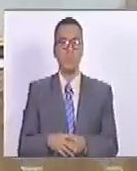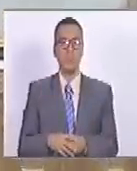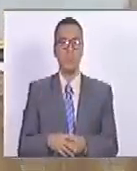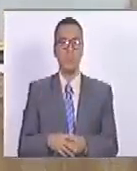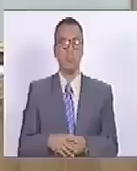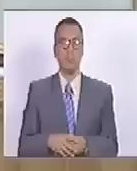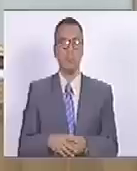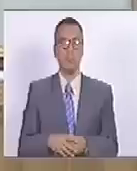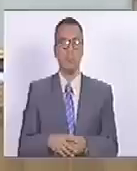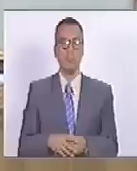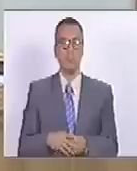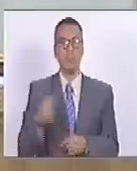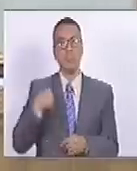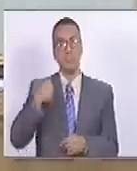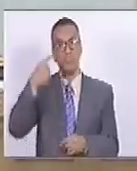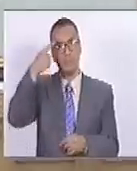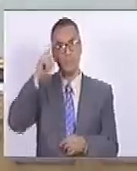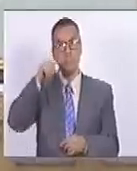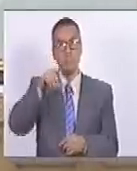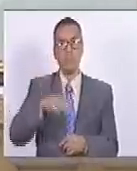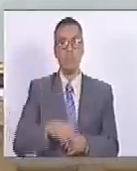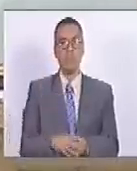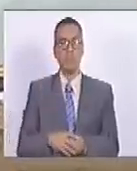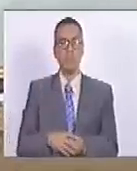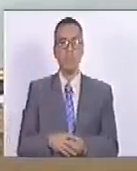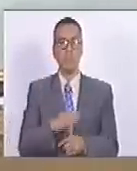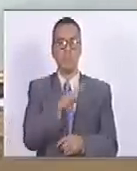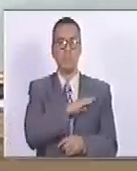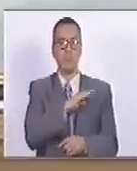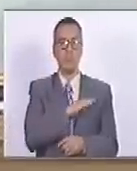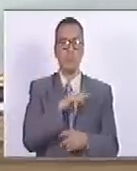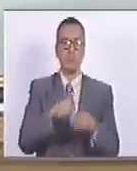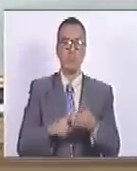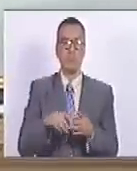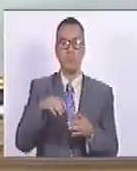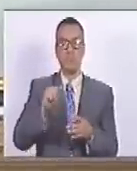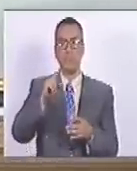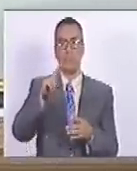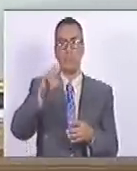deberían sustraerse de su condición de maula,